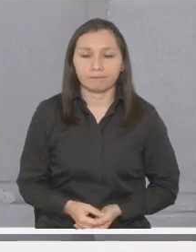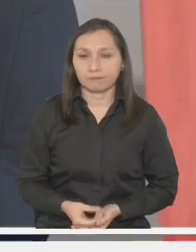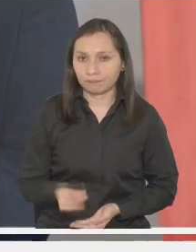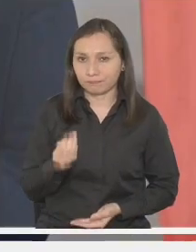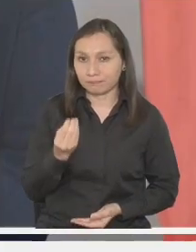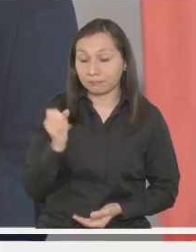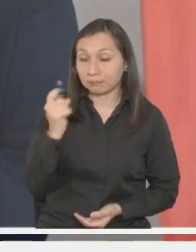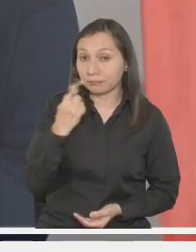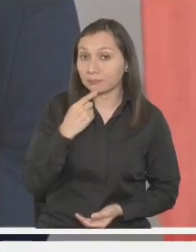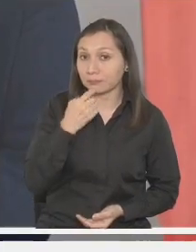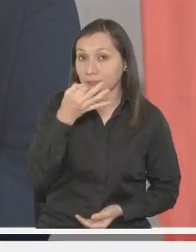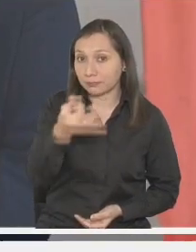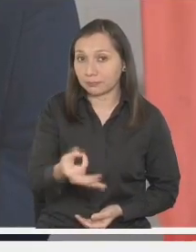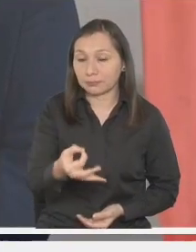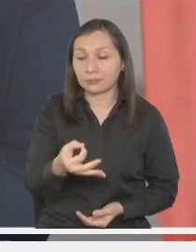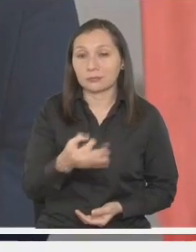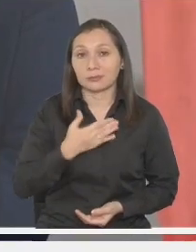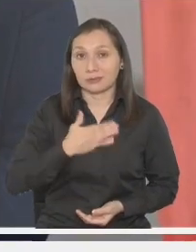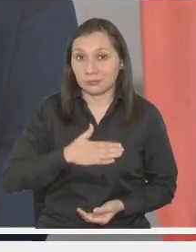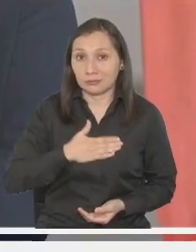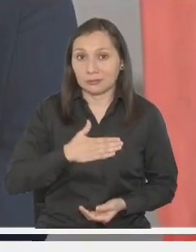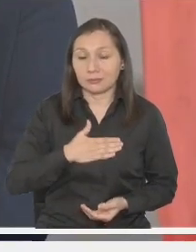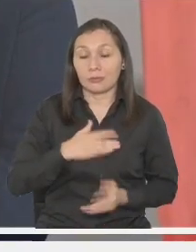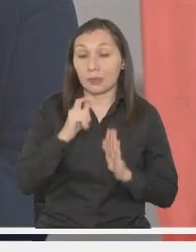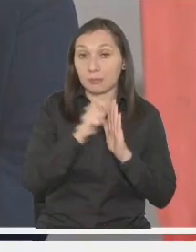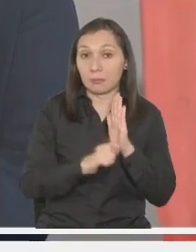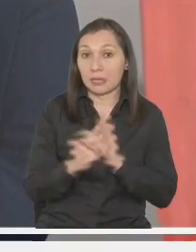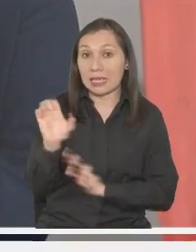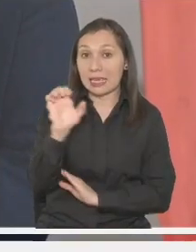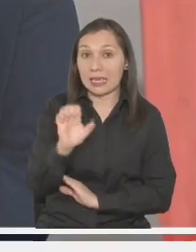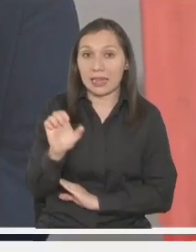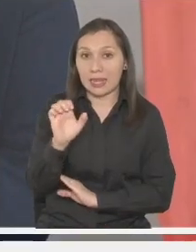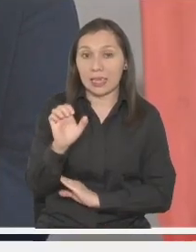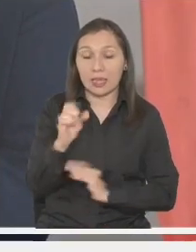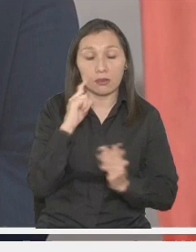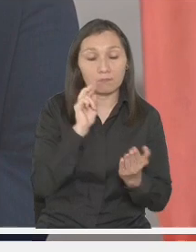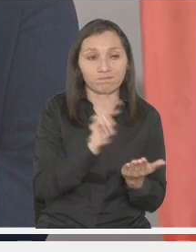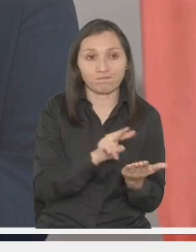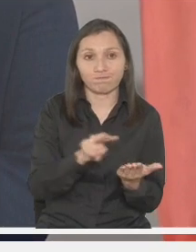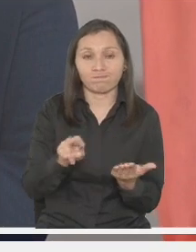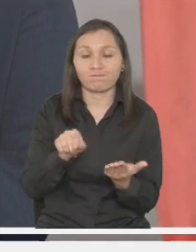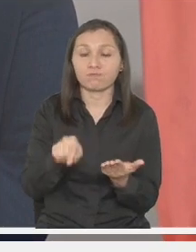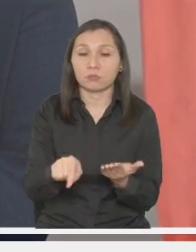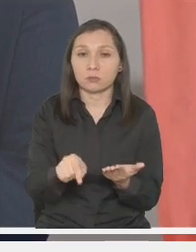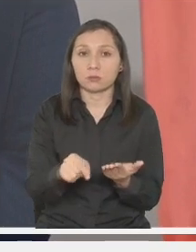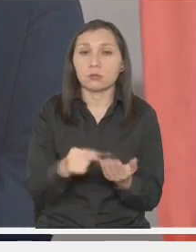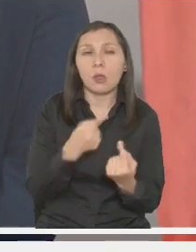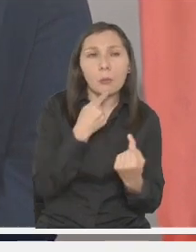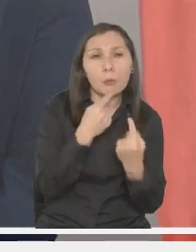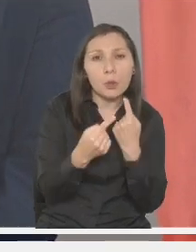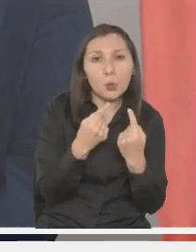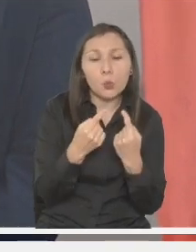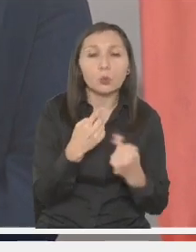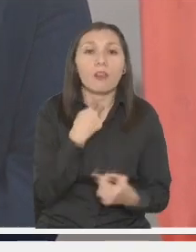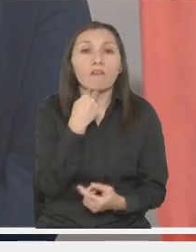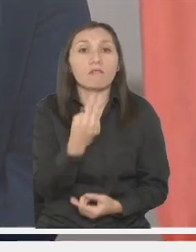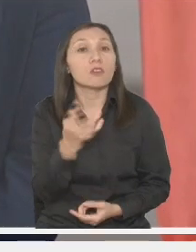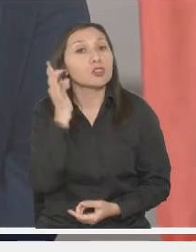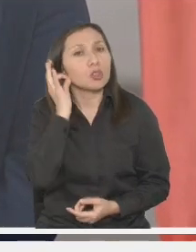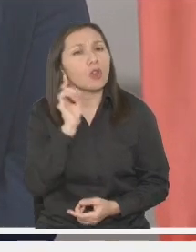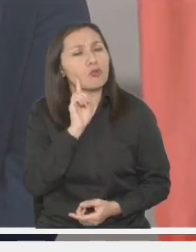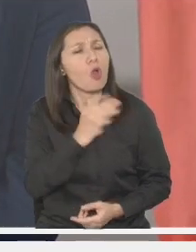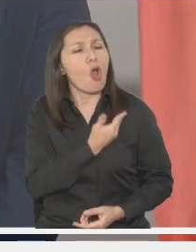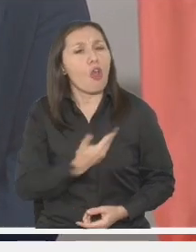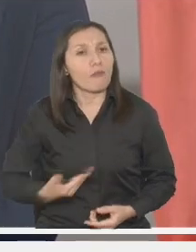primero quisiera decir que cuando en el mes de enero este tema estuvo en el tapete y se le consultó a la vocera si el gobierno